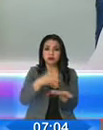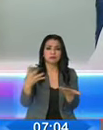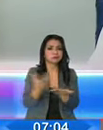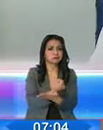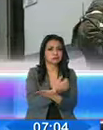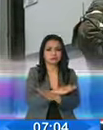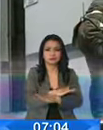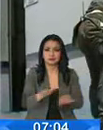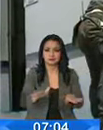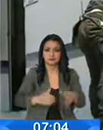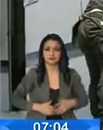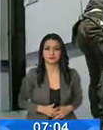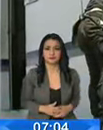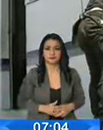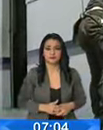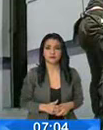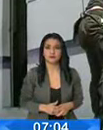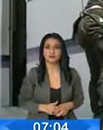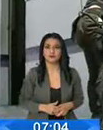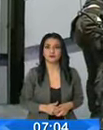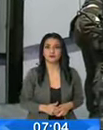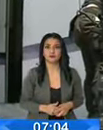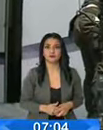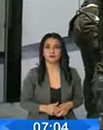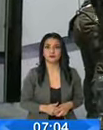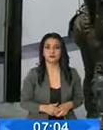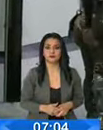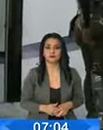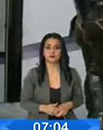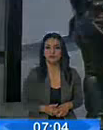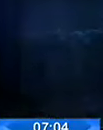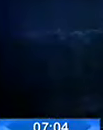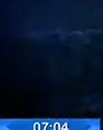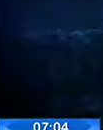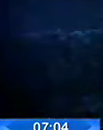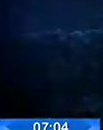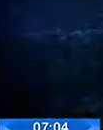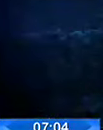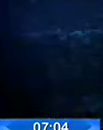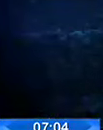calle. Informó Patricia Aldaz.